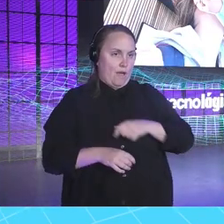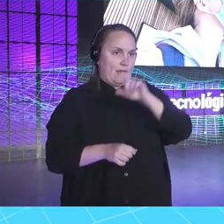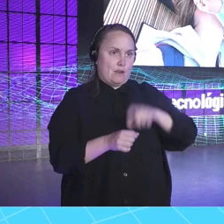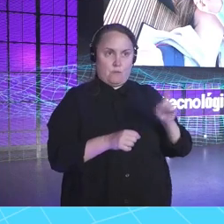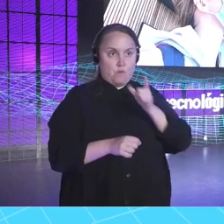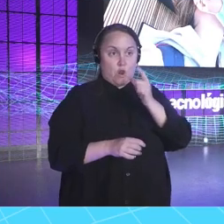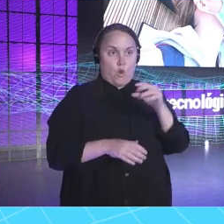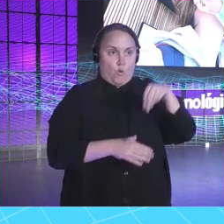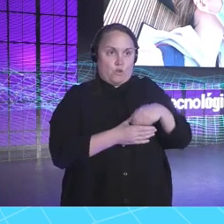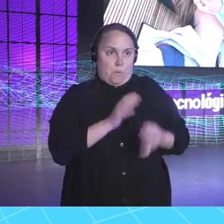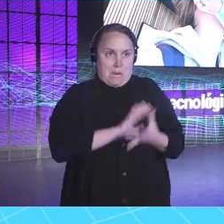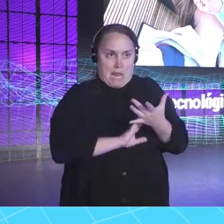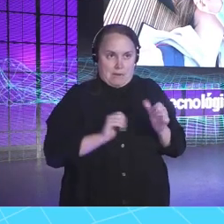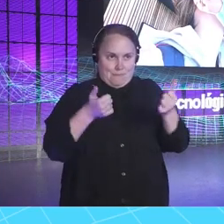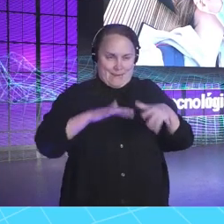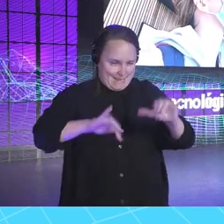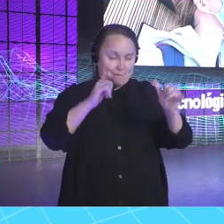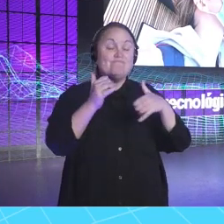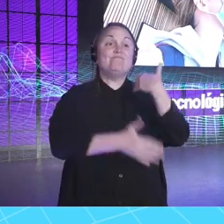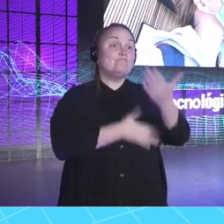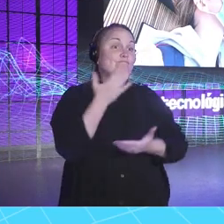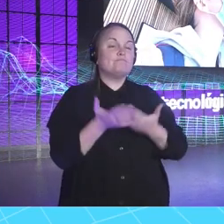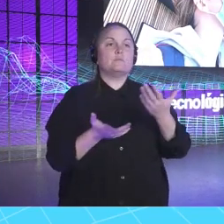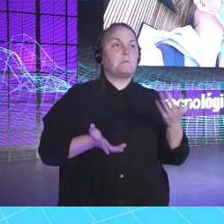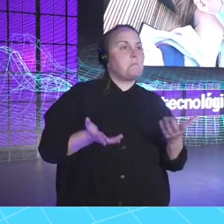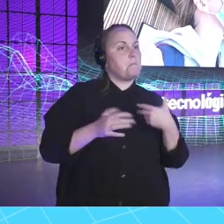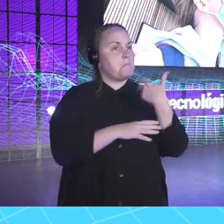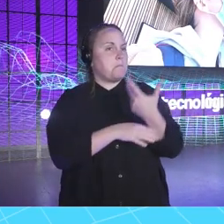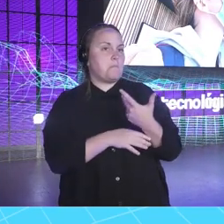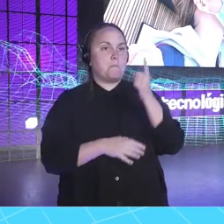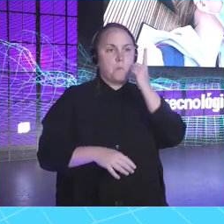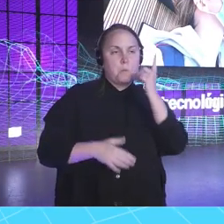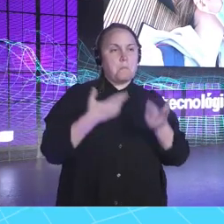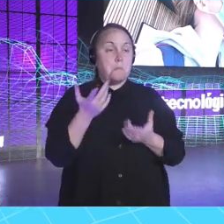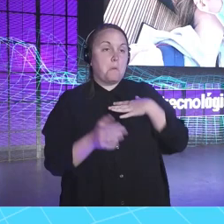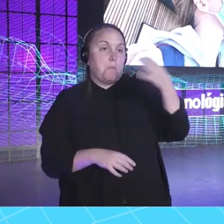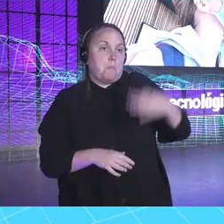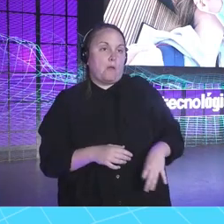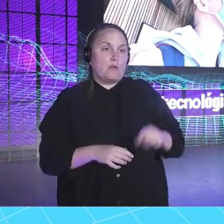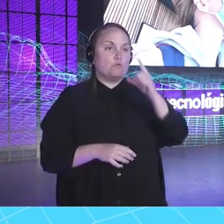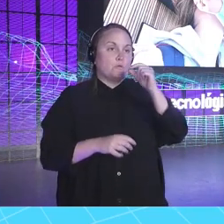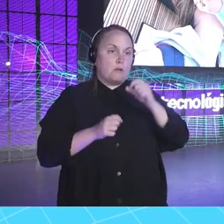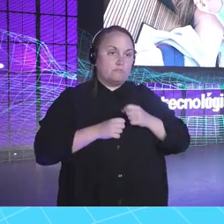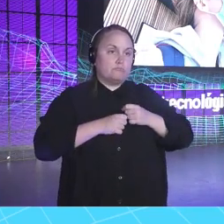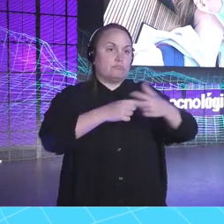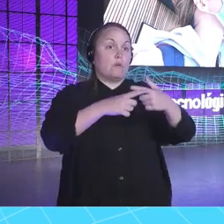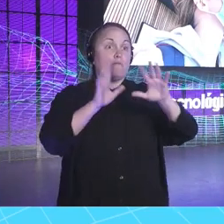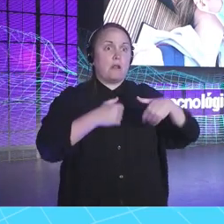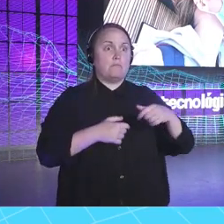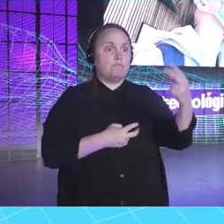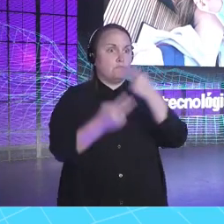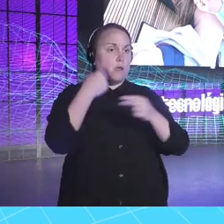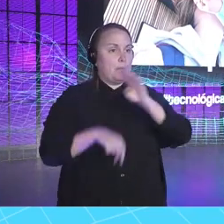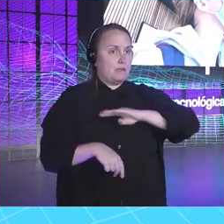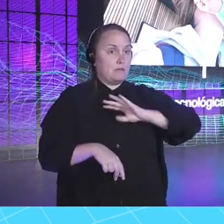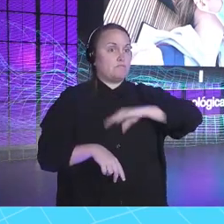a crear contenidos entiendo entonces Yo qué sé pues me grabé con el móvil más o menos como pude lo subí en Twitter y lo vio bastante gente y al día siguiente hice